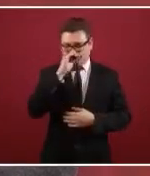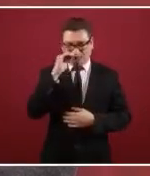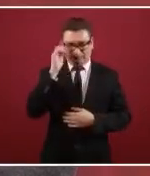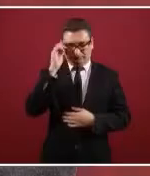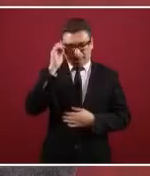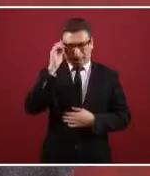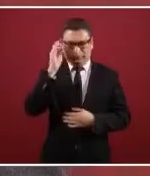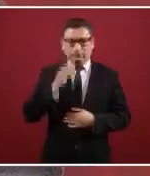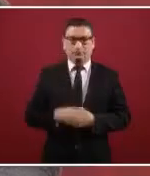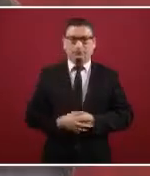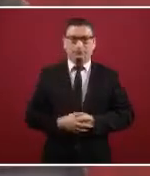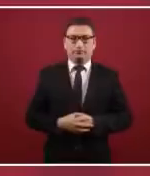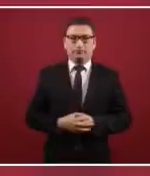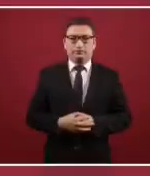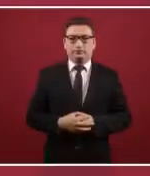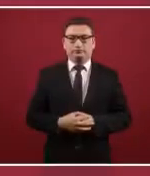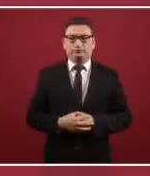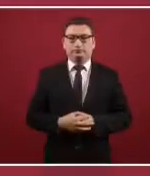La